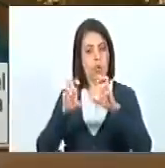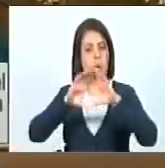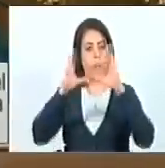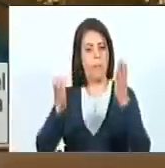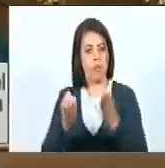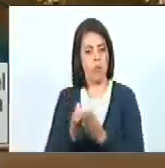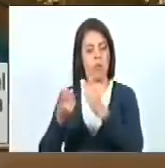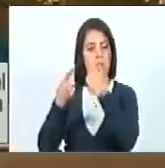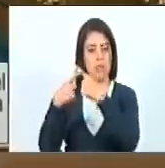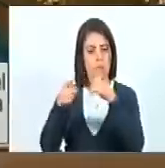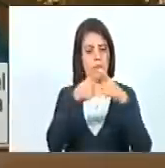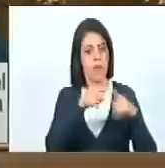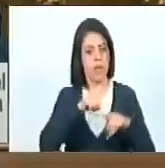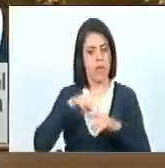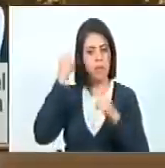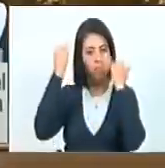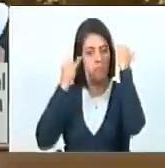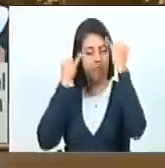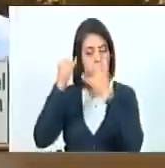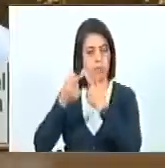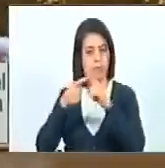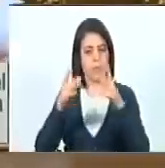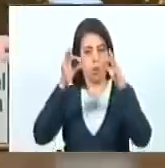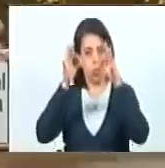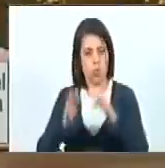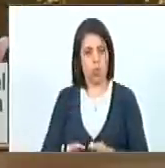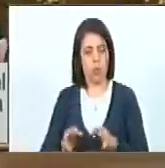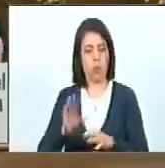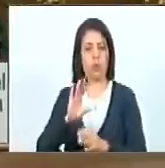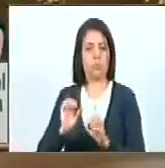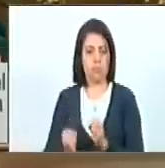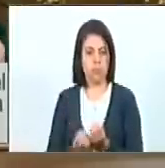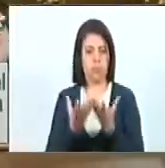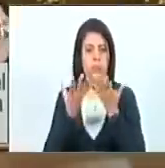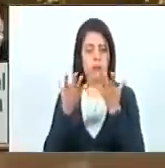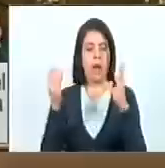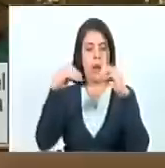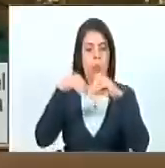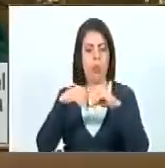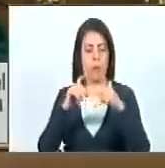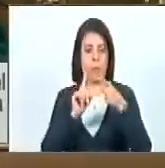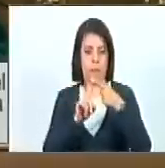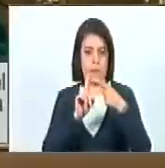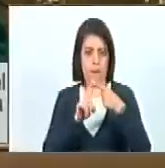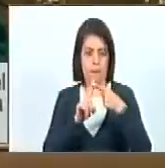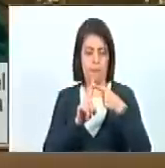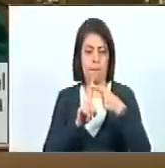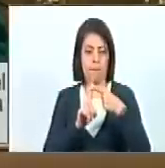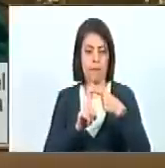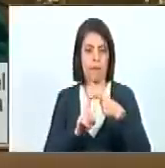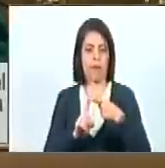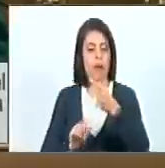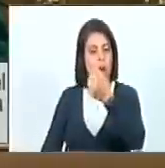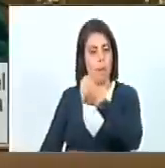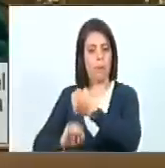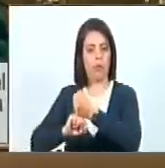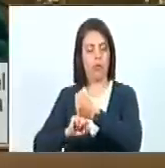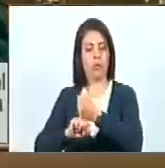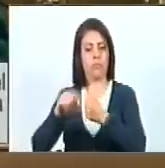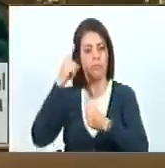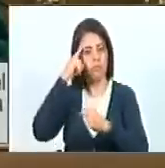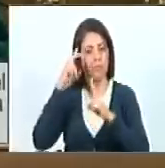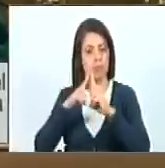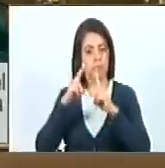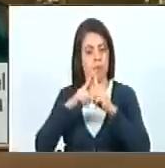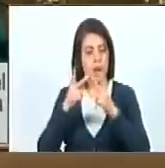mundo pluricéntrico, multipolar, justo y próspero. Acuerda, primero, respaldar y